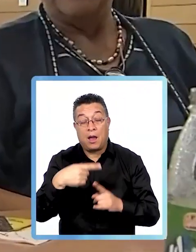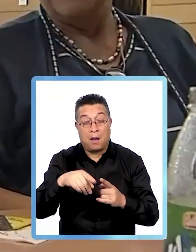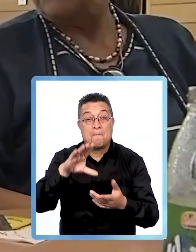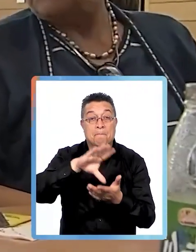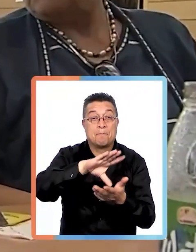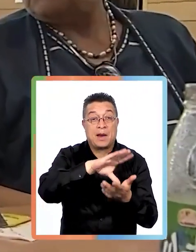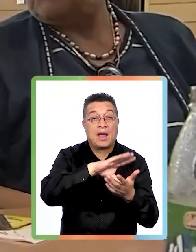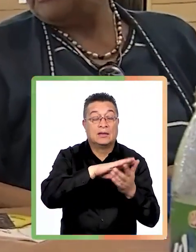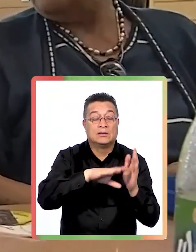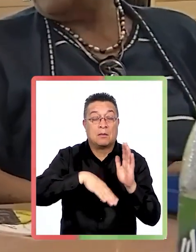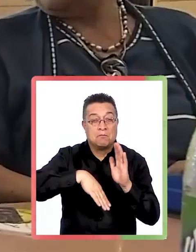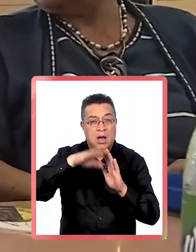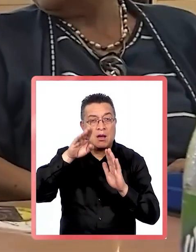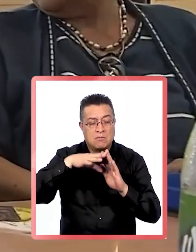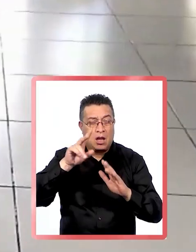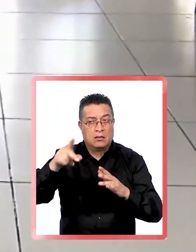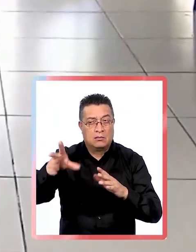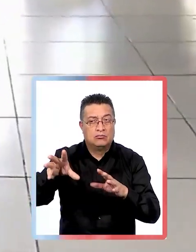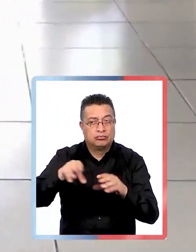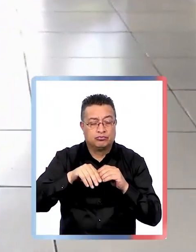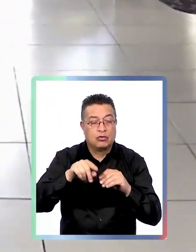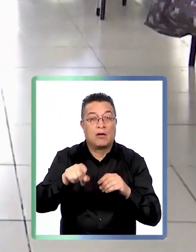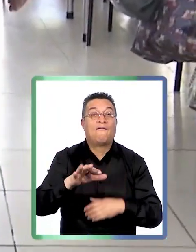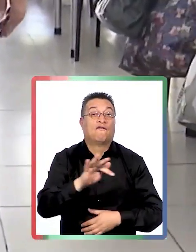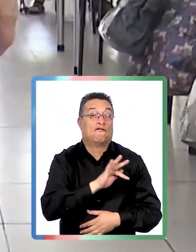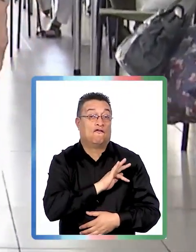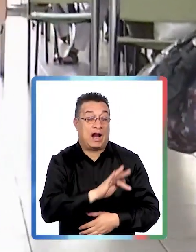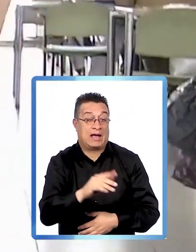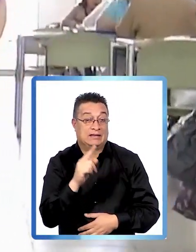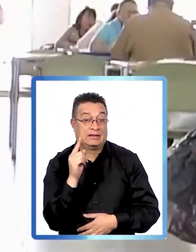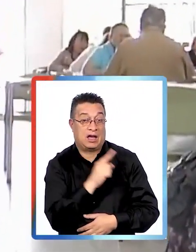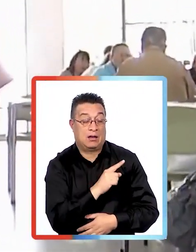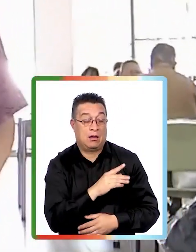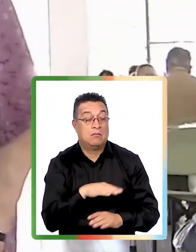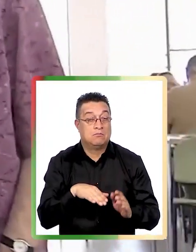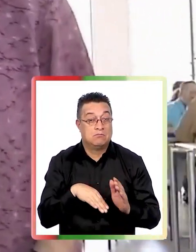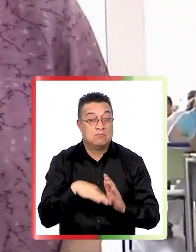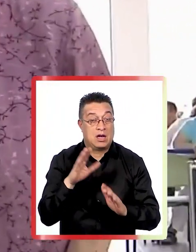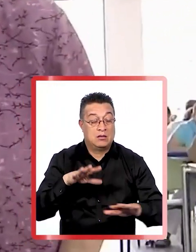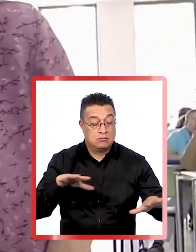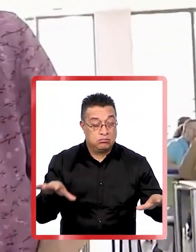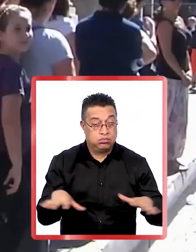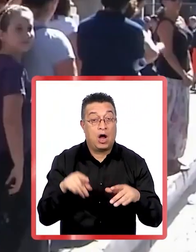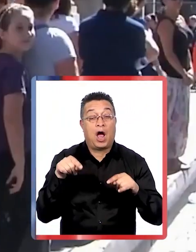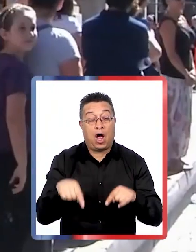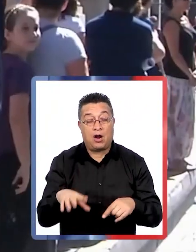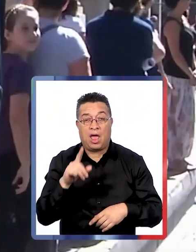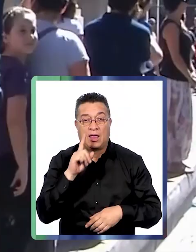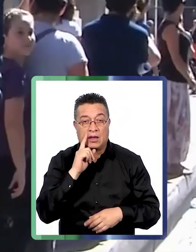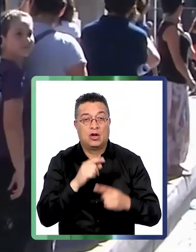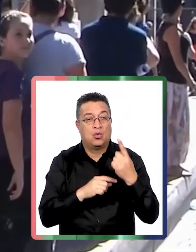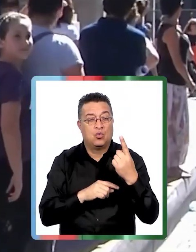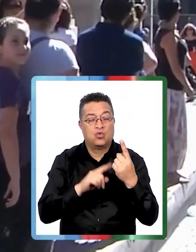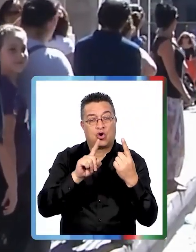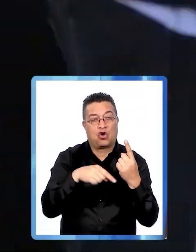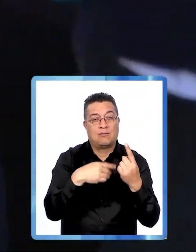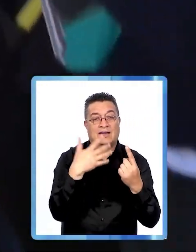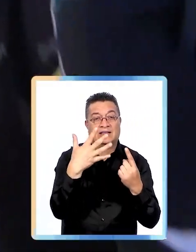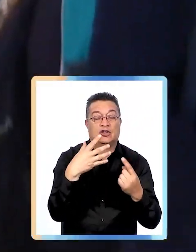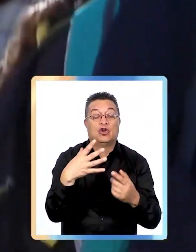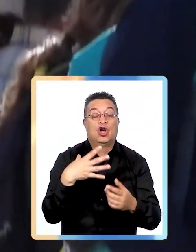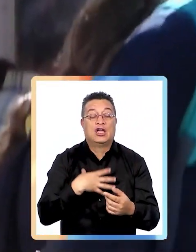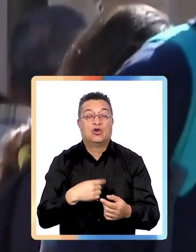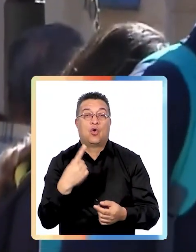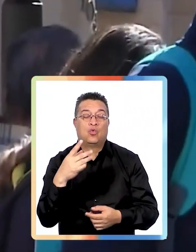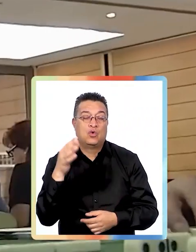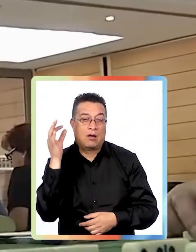años lleva tomando medidas de este tipo es Francia, que yo creo que ahora tiene alrededor de 1,5 hijos